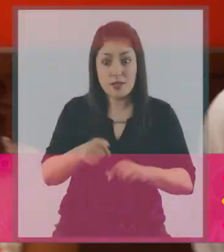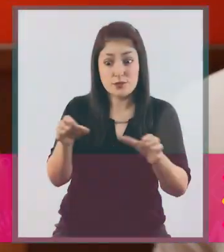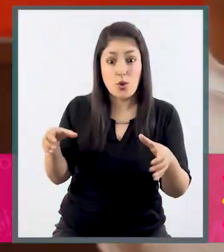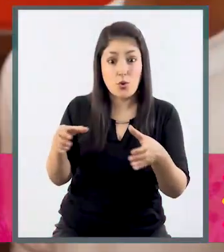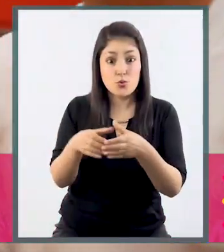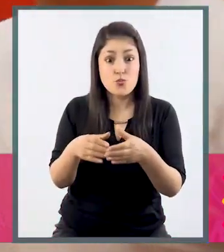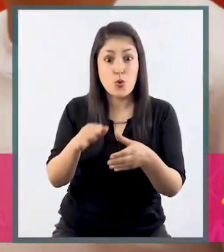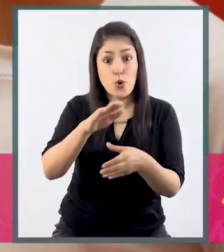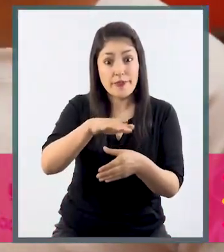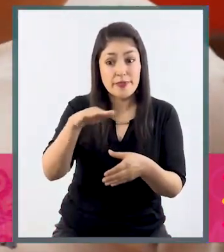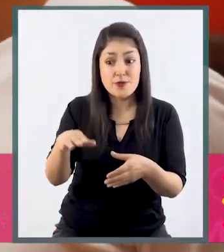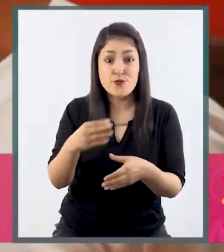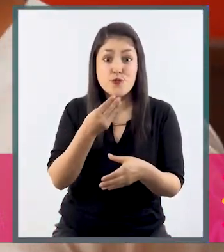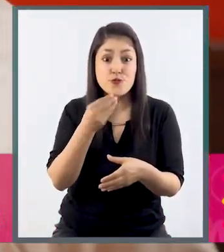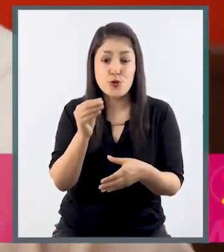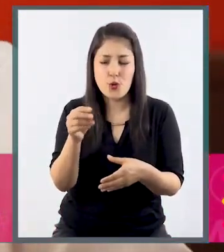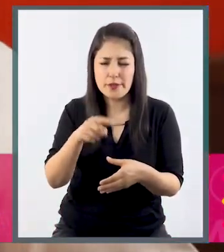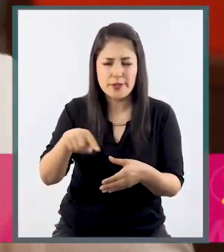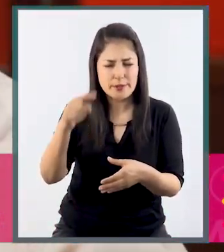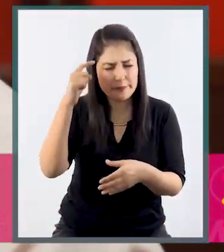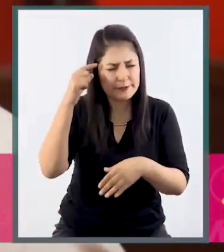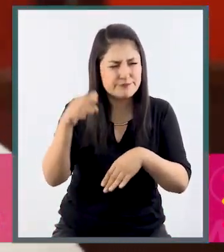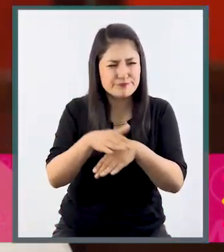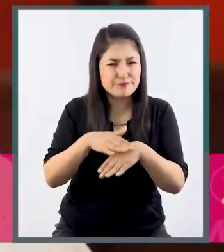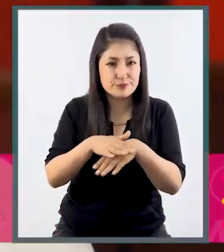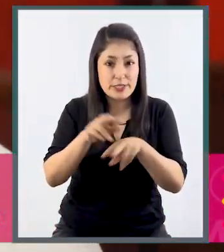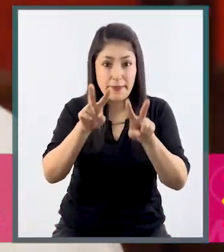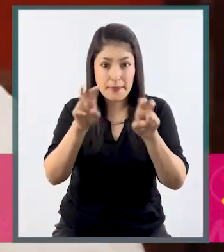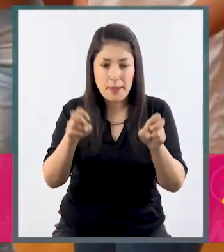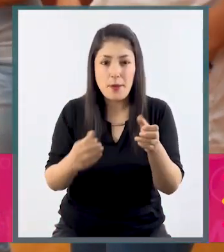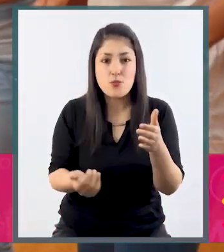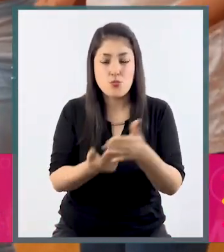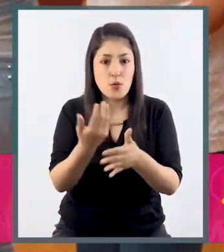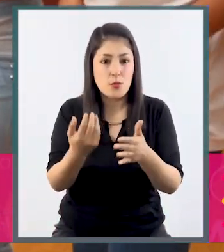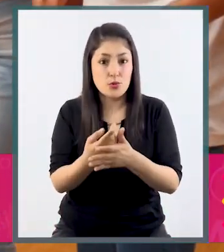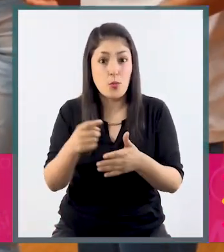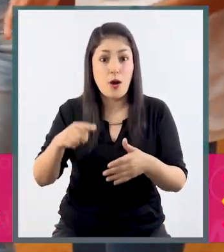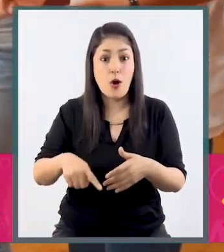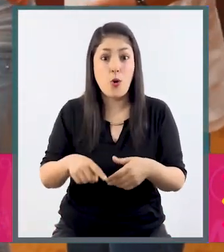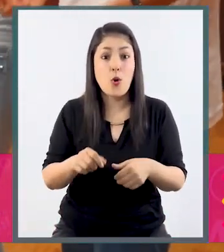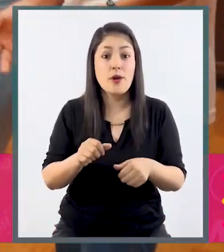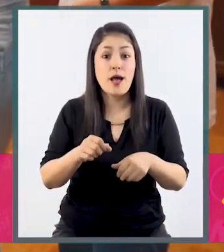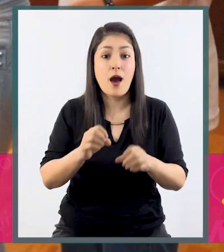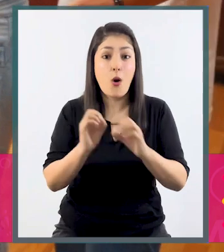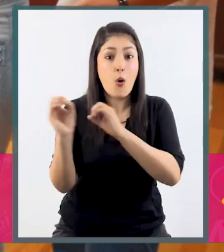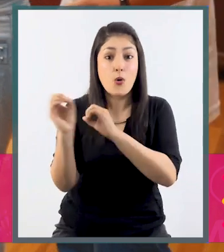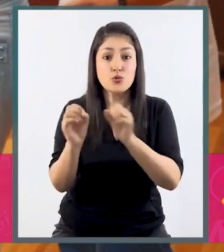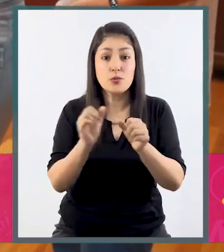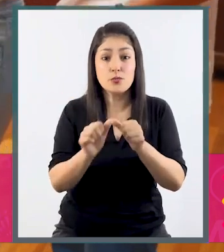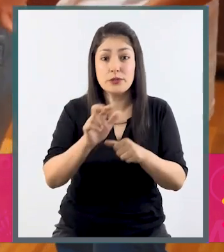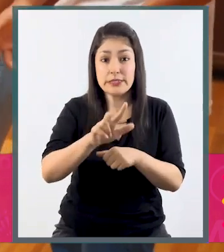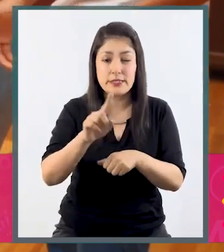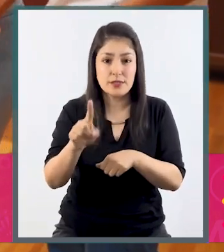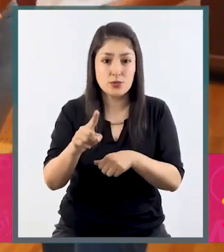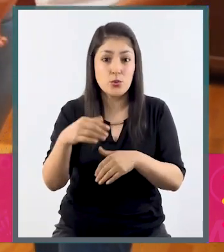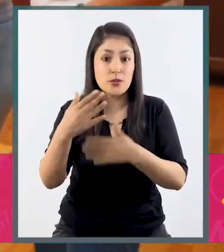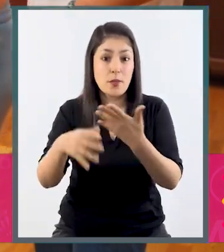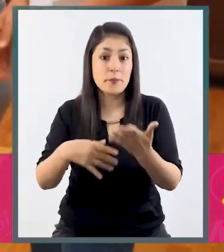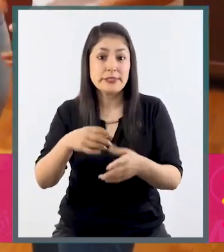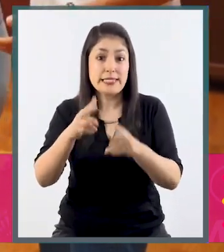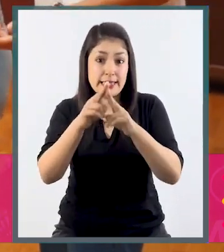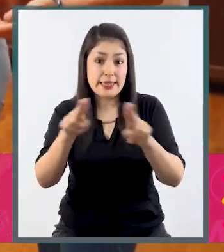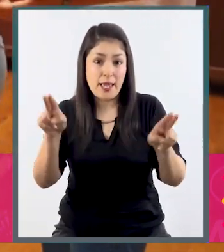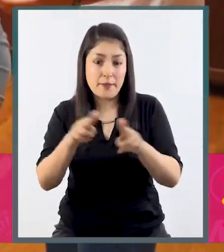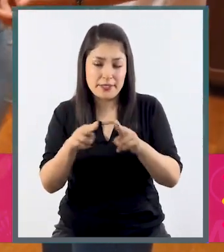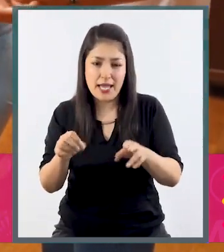Estos niños y adolescentes ya planifican próximos temas. Sacarán uno por el Día de la Canción Criolla y un villancico por